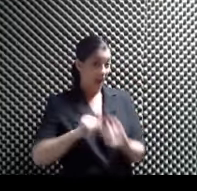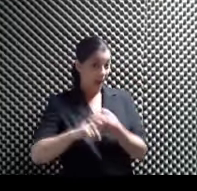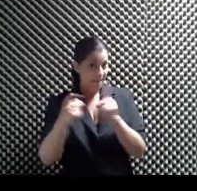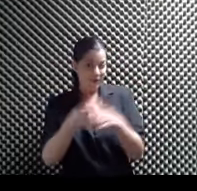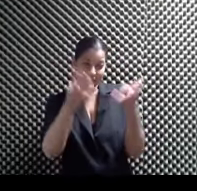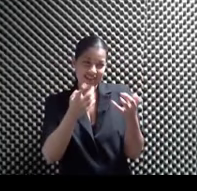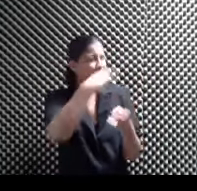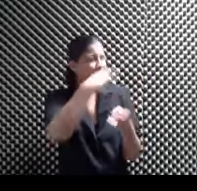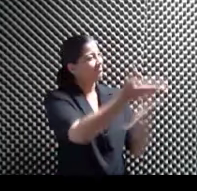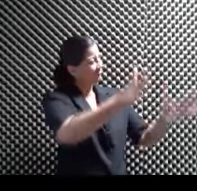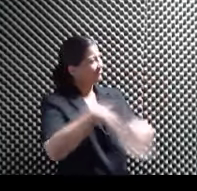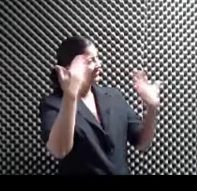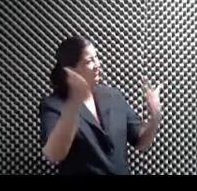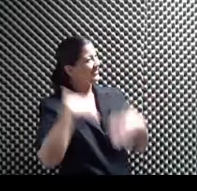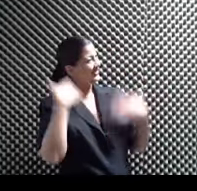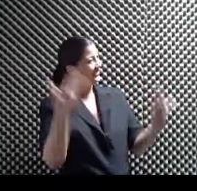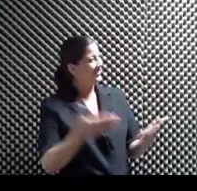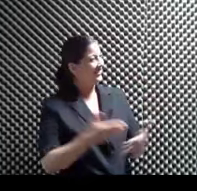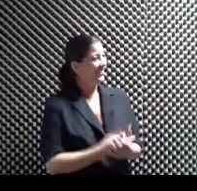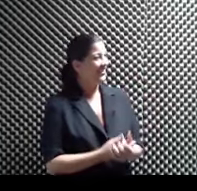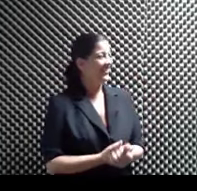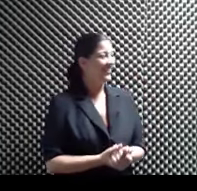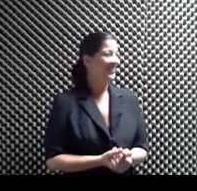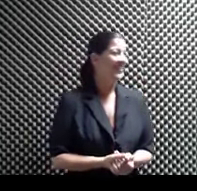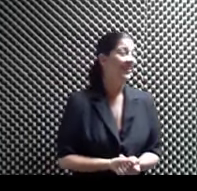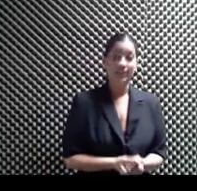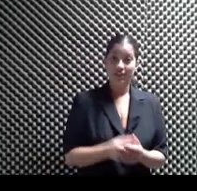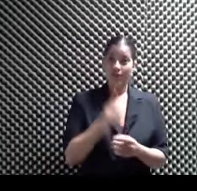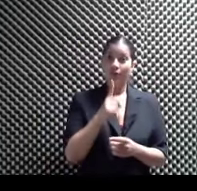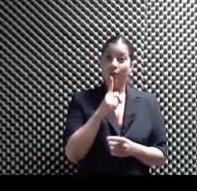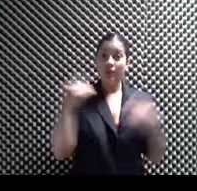En Tu Santo Ahora Puedo Soplar